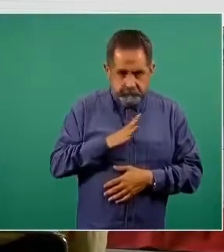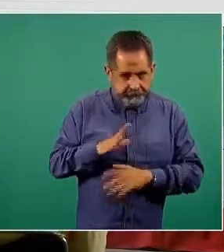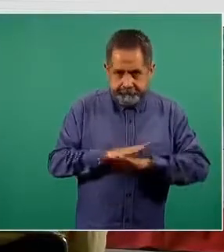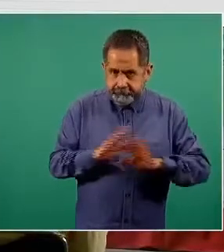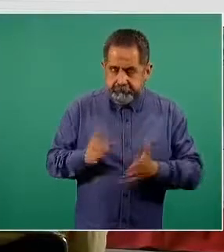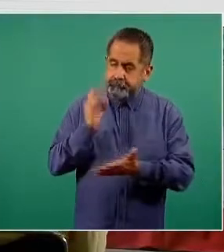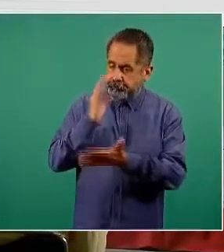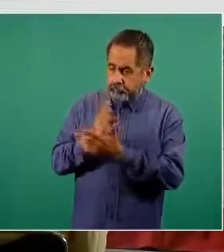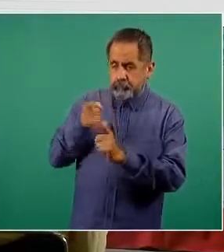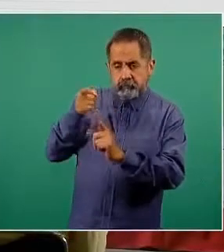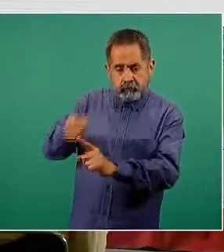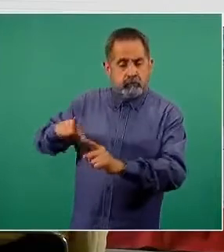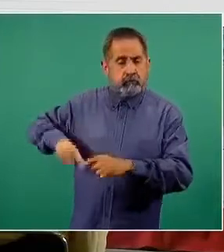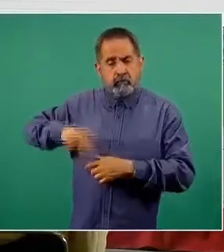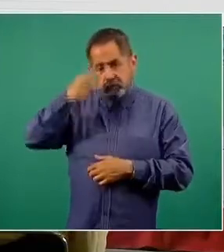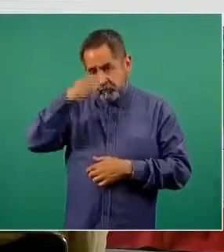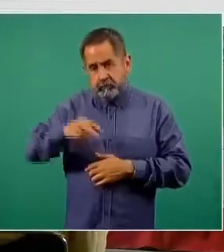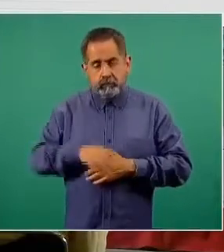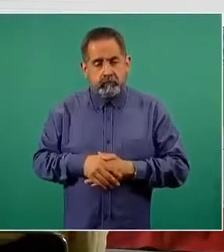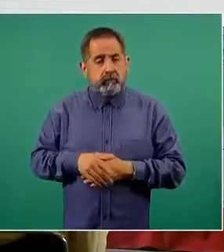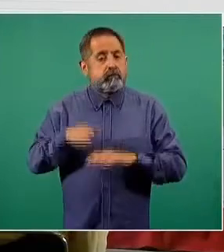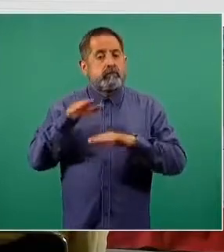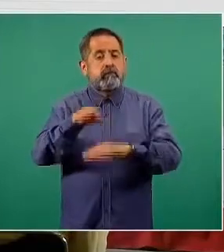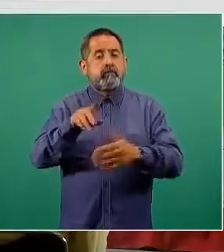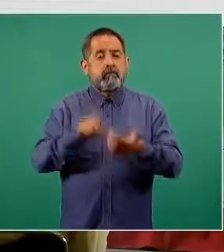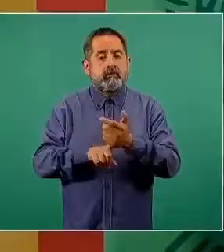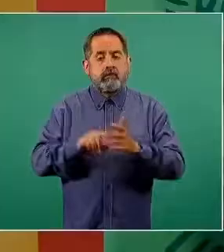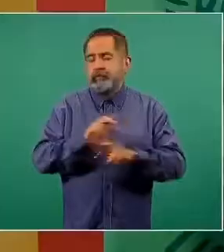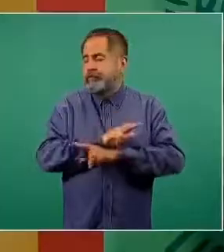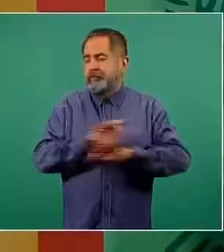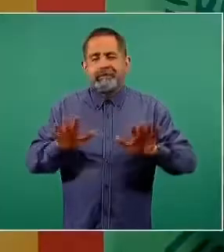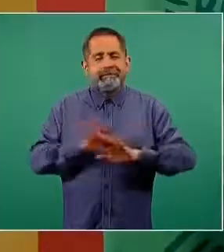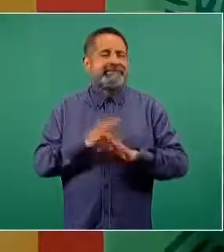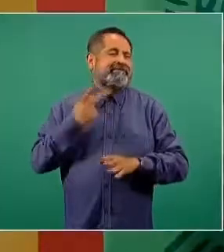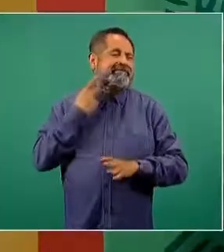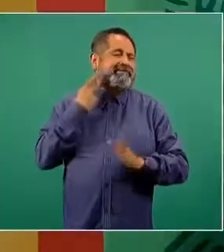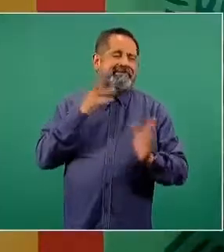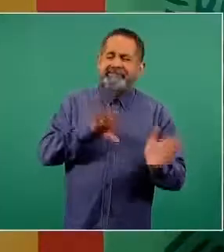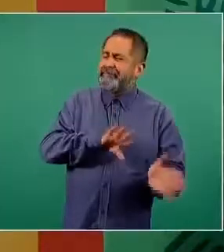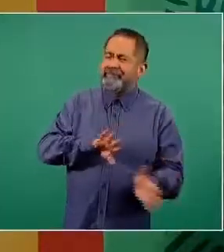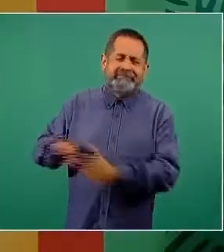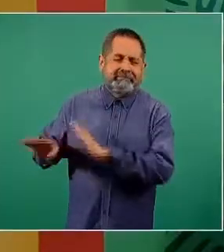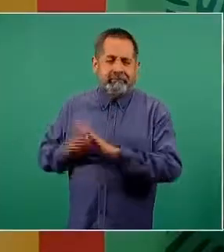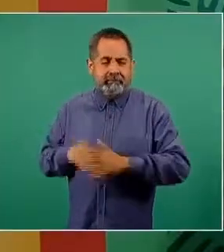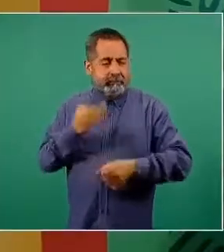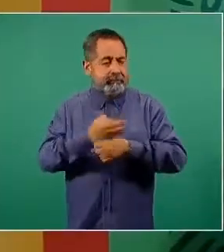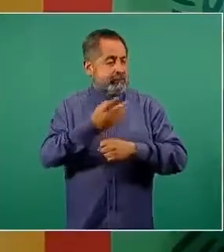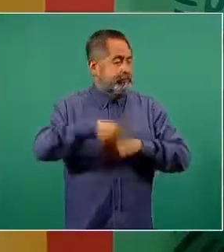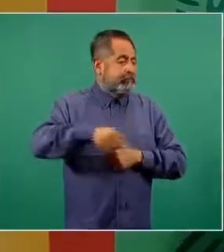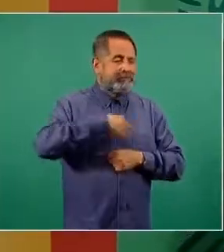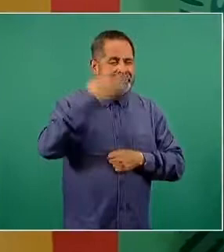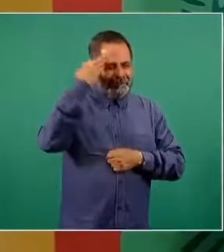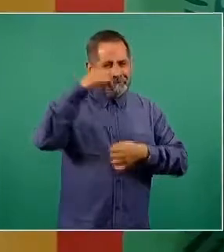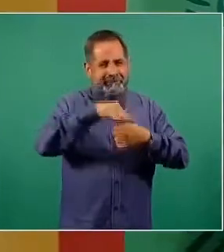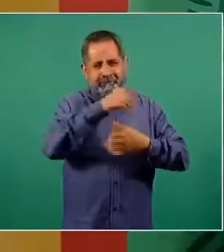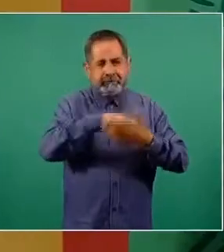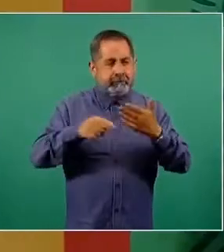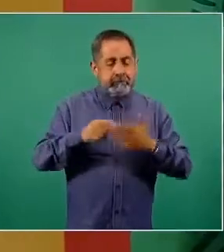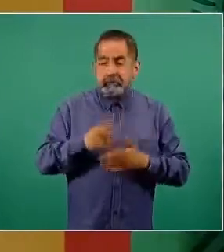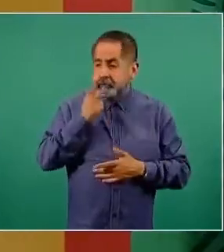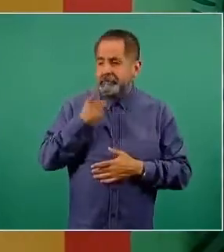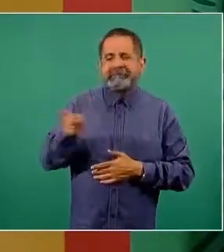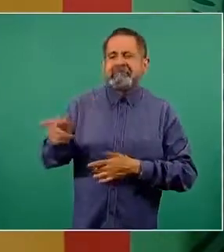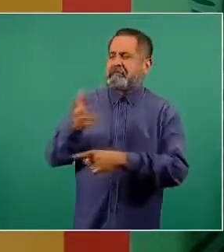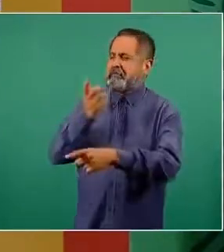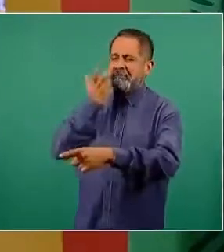claro, esto no tiene nada que ver con actividades políticas. Si ahora durante el periodo electoral a usted le dicen que